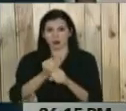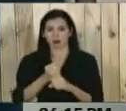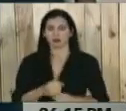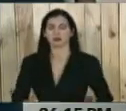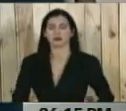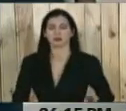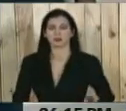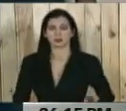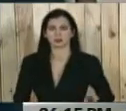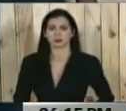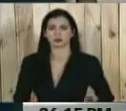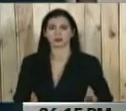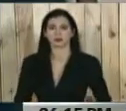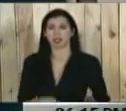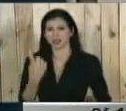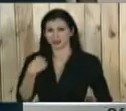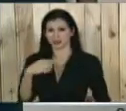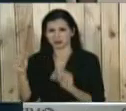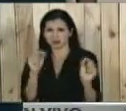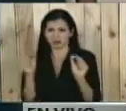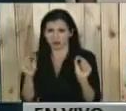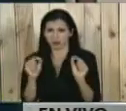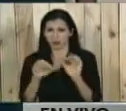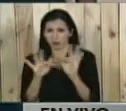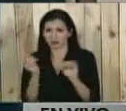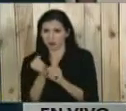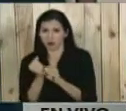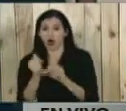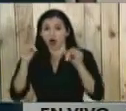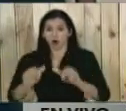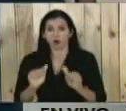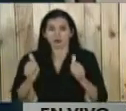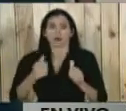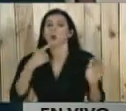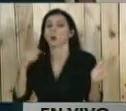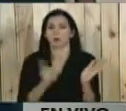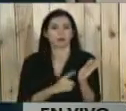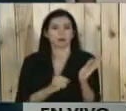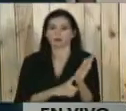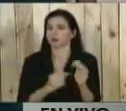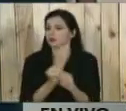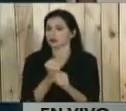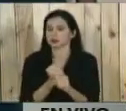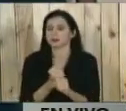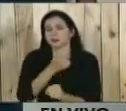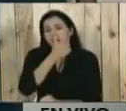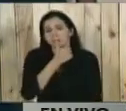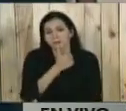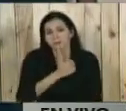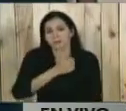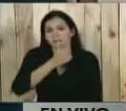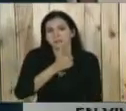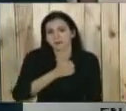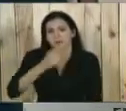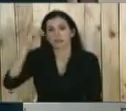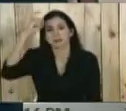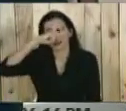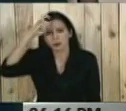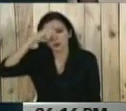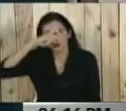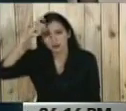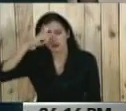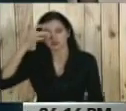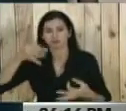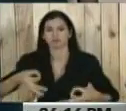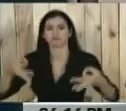que se aprobó el día de ayer. Con paciencia, con sabiduría, con altura, con